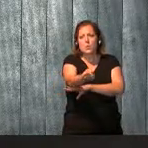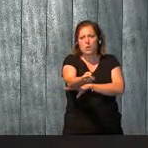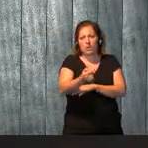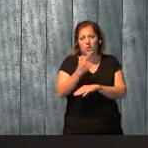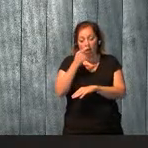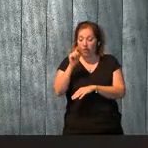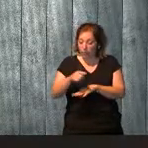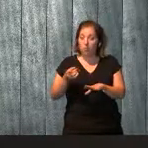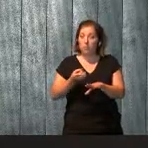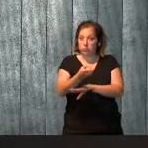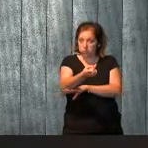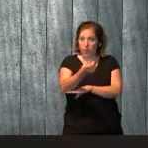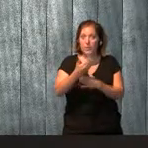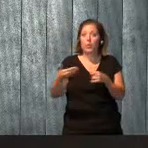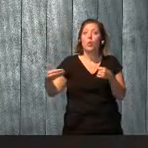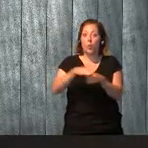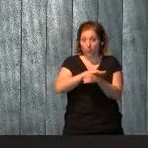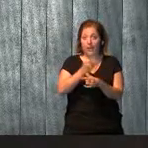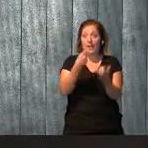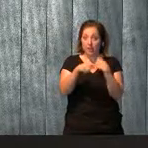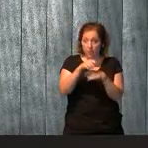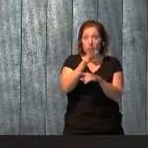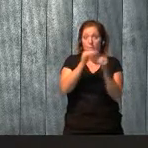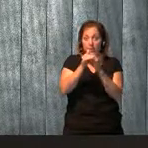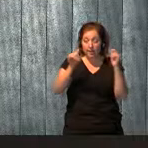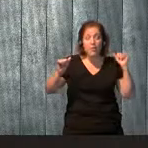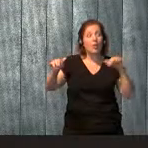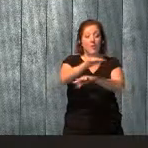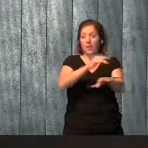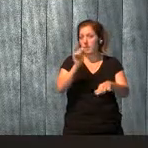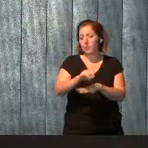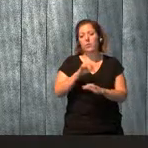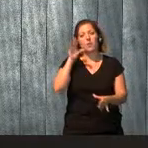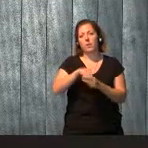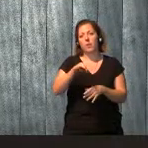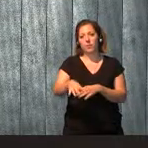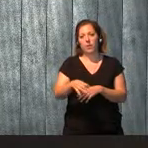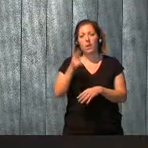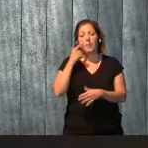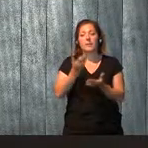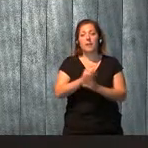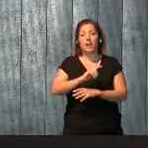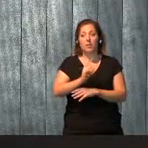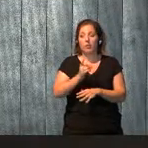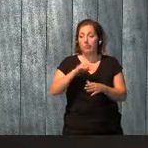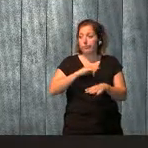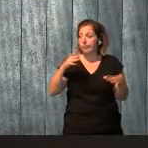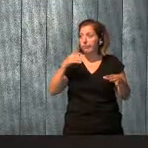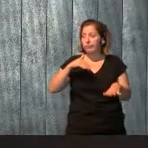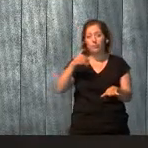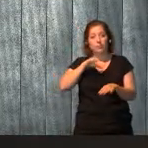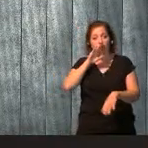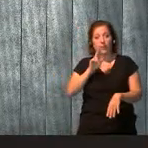integral, económica, social y ambiental, pues no vamos a ser exitosos en este tema. Entonces yo sí creo que la democracia y la política